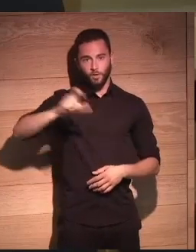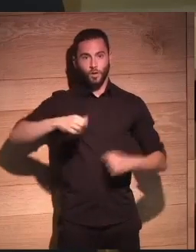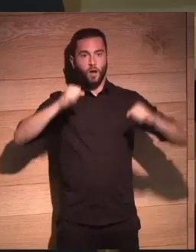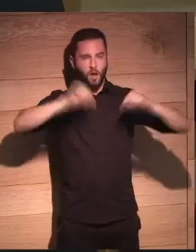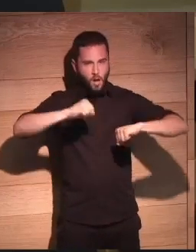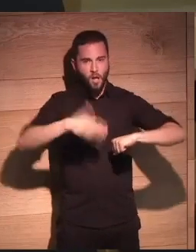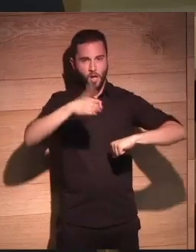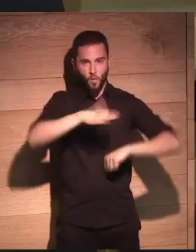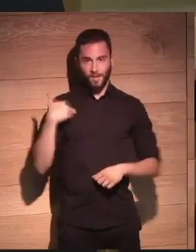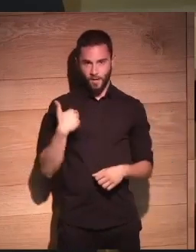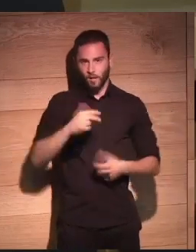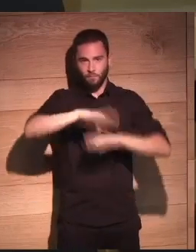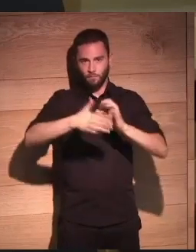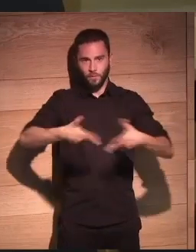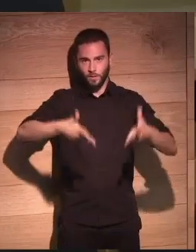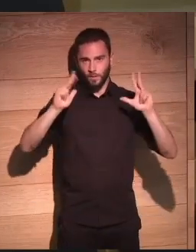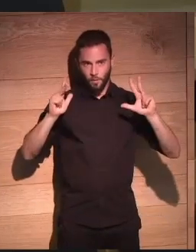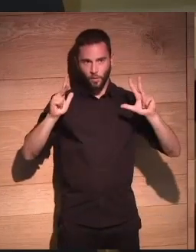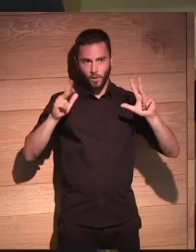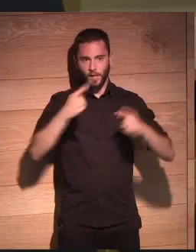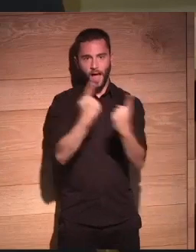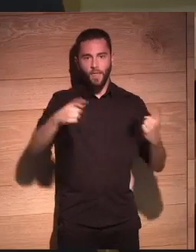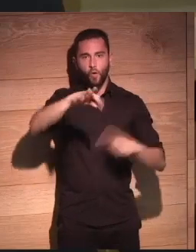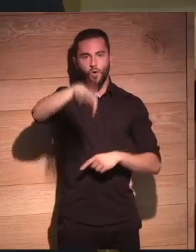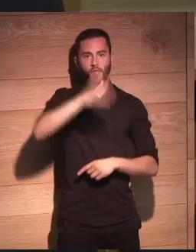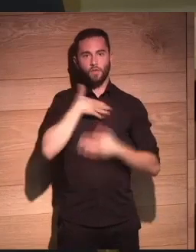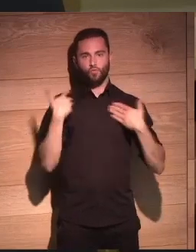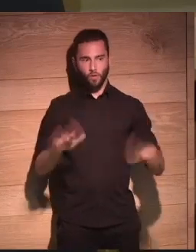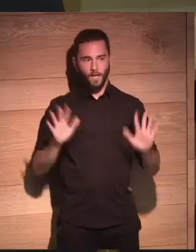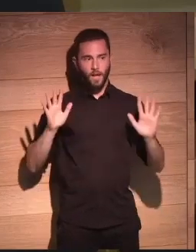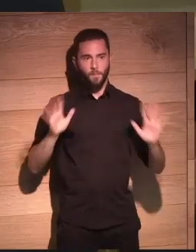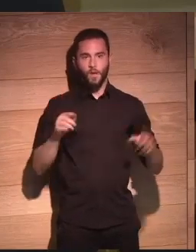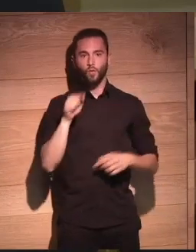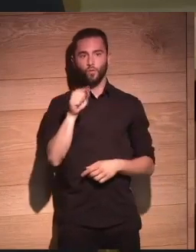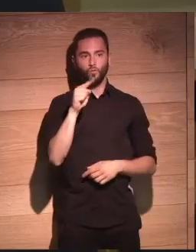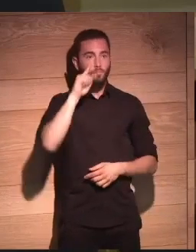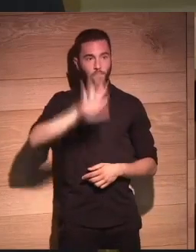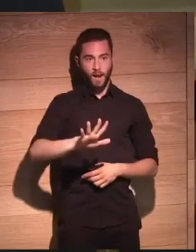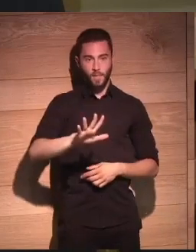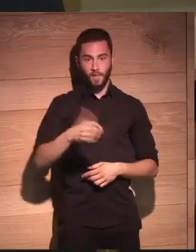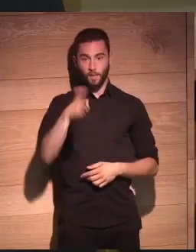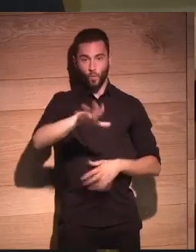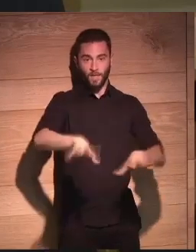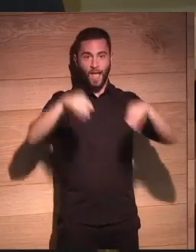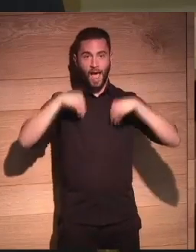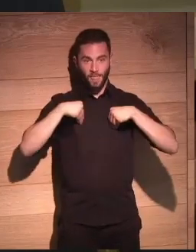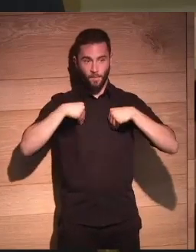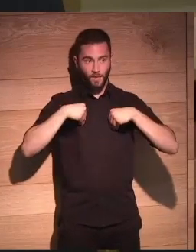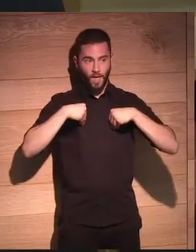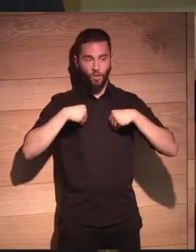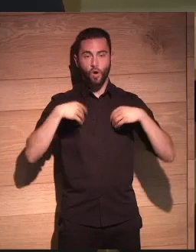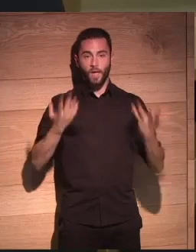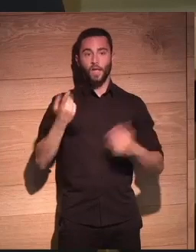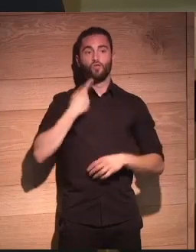y está bien, esto es algo democrático y cada persona decide lo que quiera. Pero bueno, entonces, como tú parece que has aceptado la muerte, y